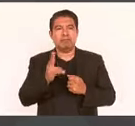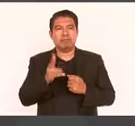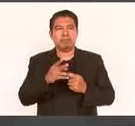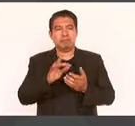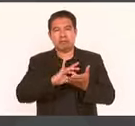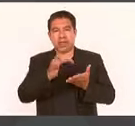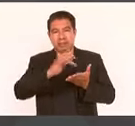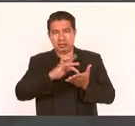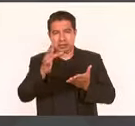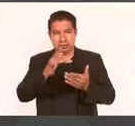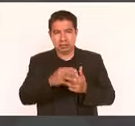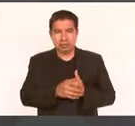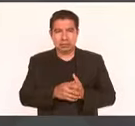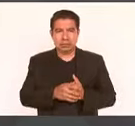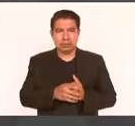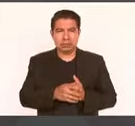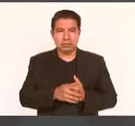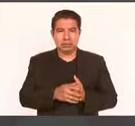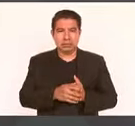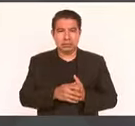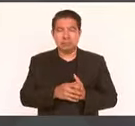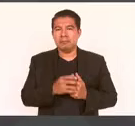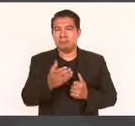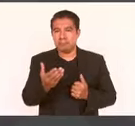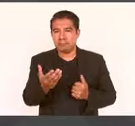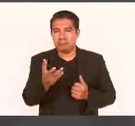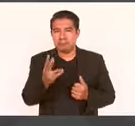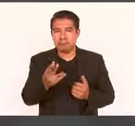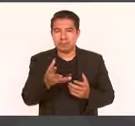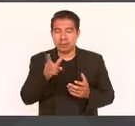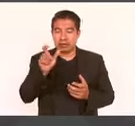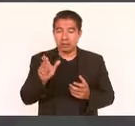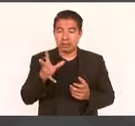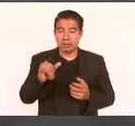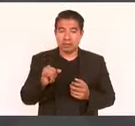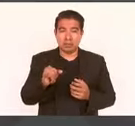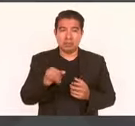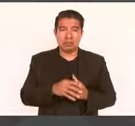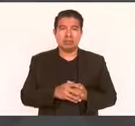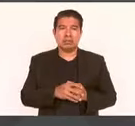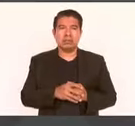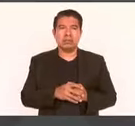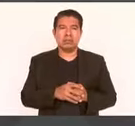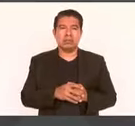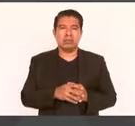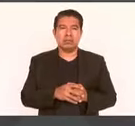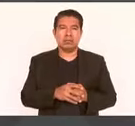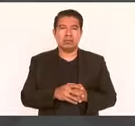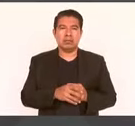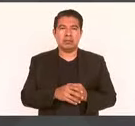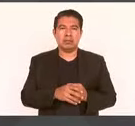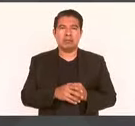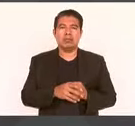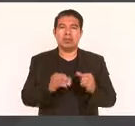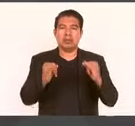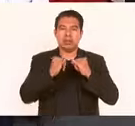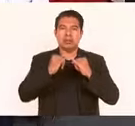mucho que por ser de esa forma, la Iglesia en